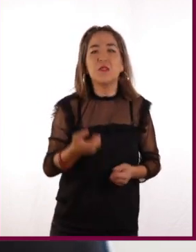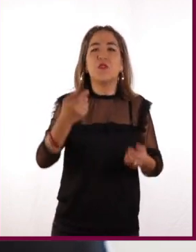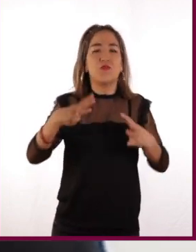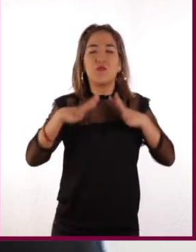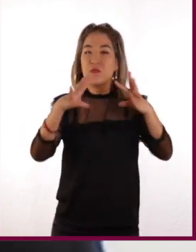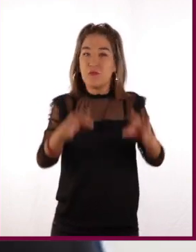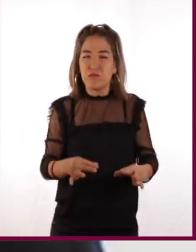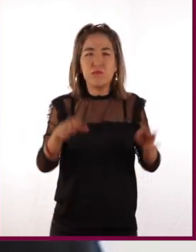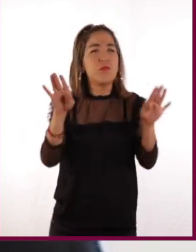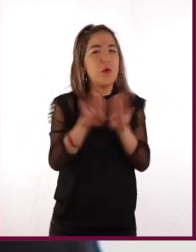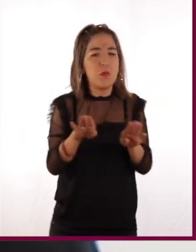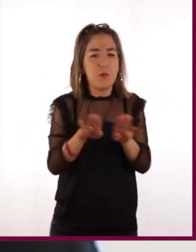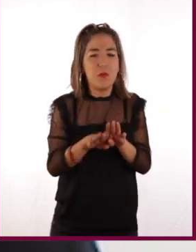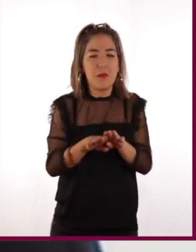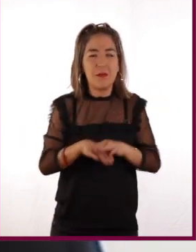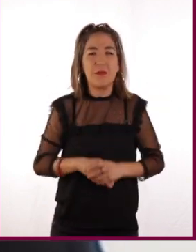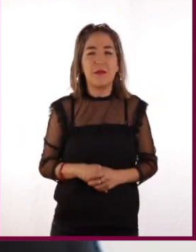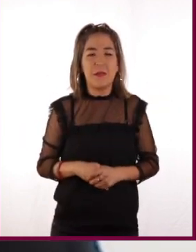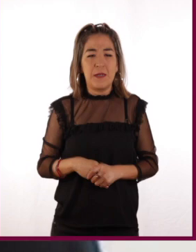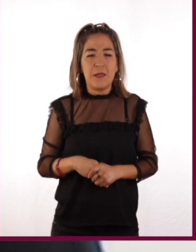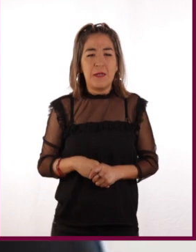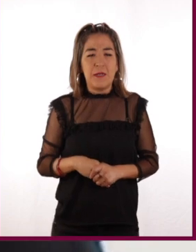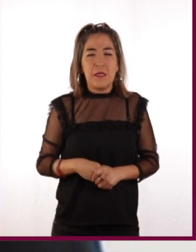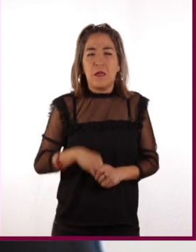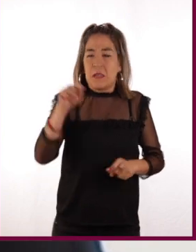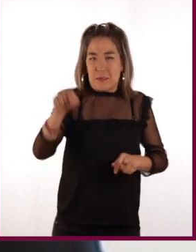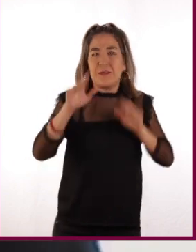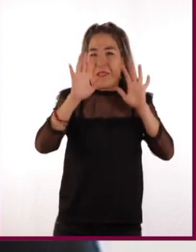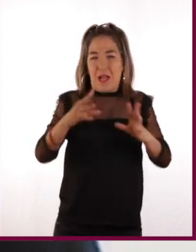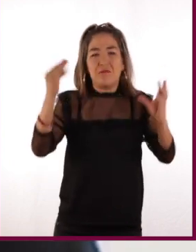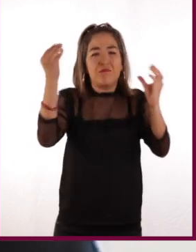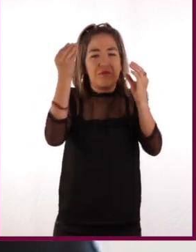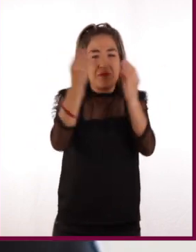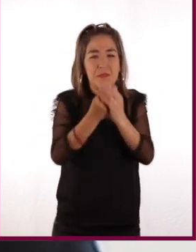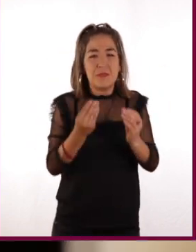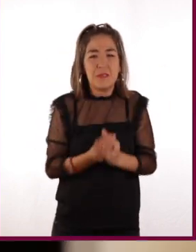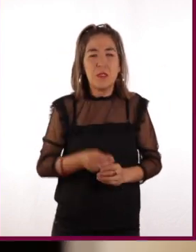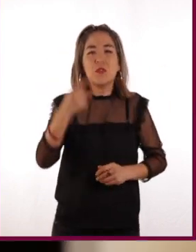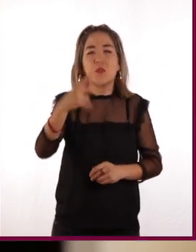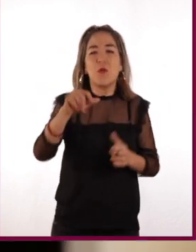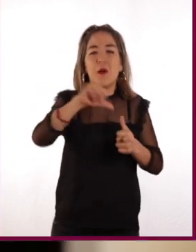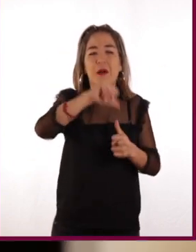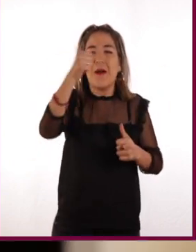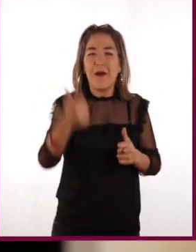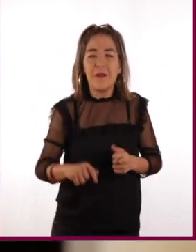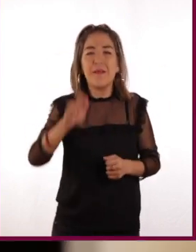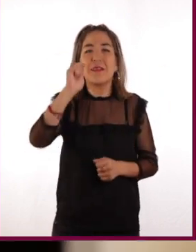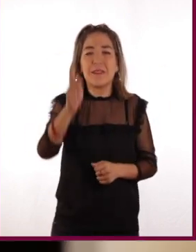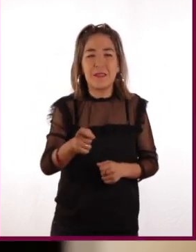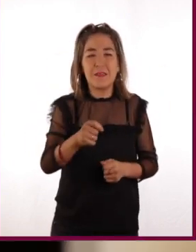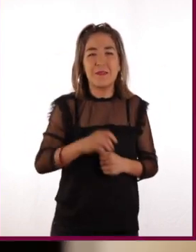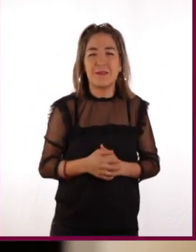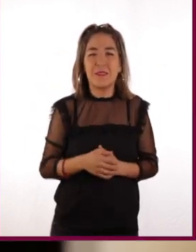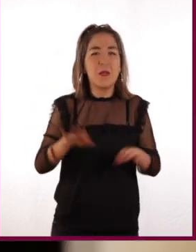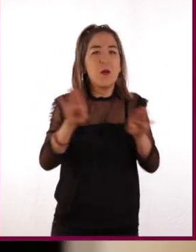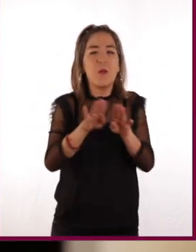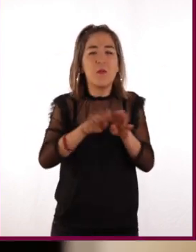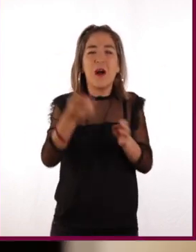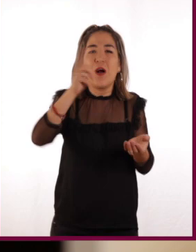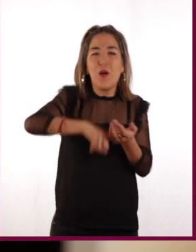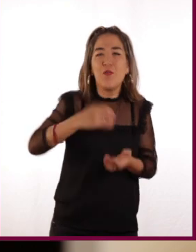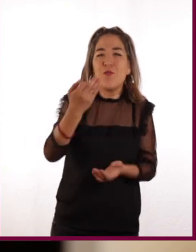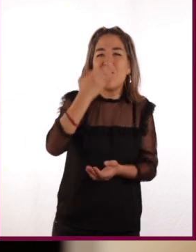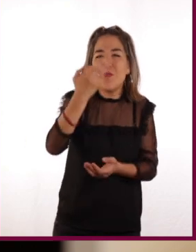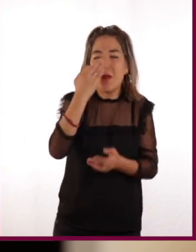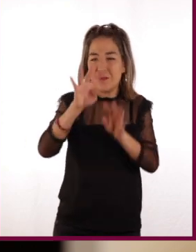un estilo que surge y así históricamente está clasificado desde el punto de vista del arte, del